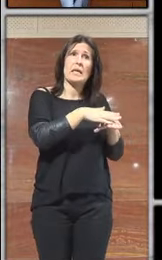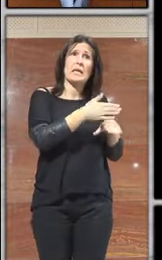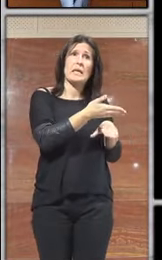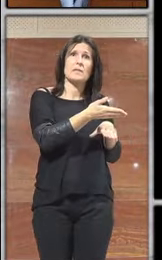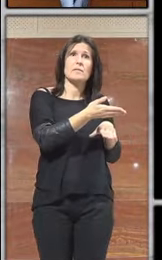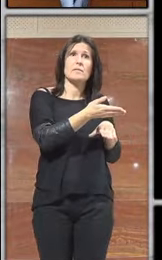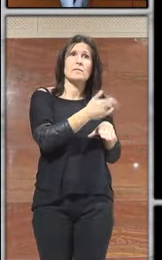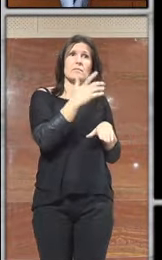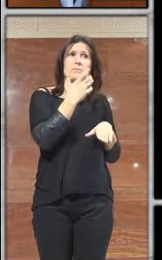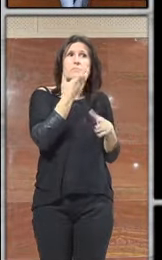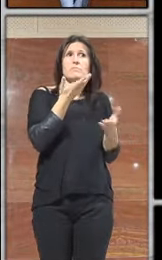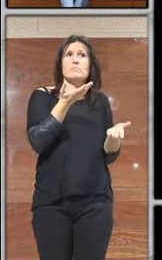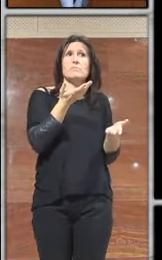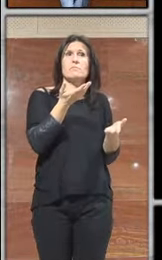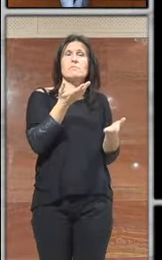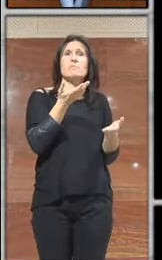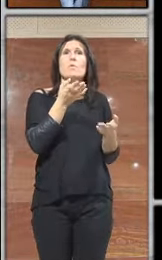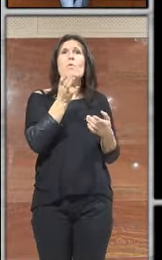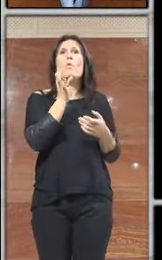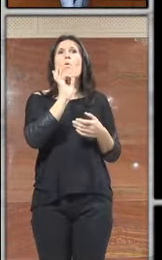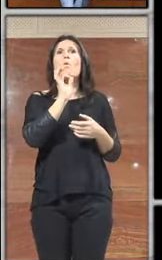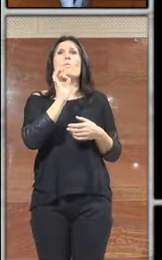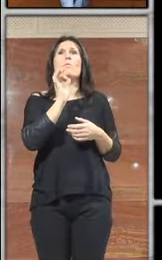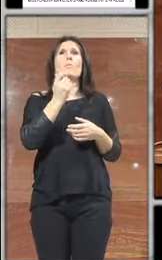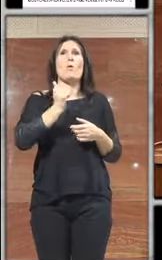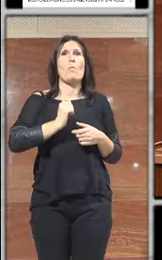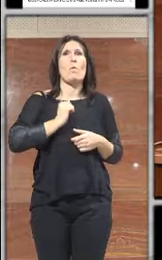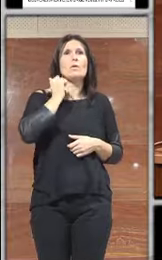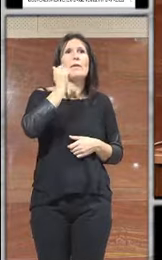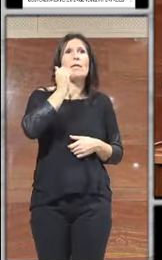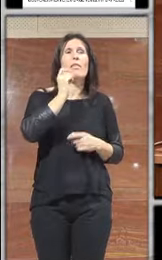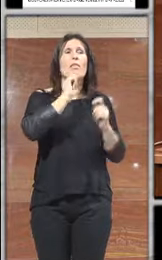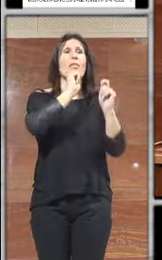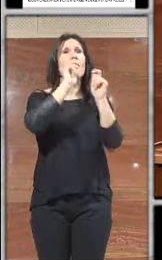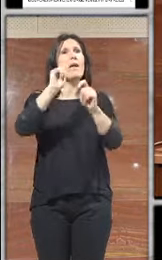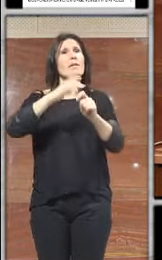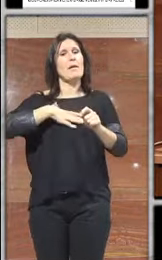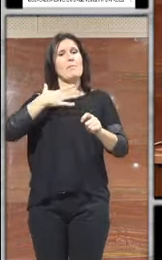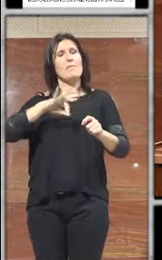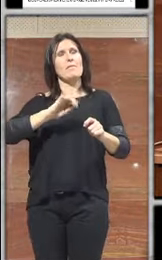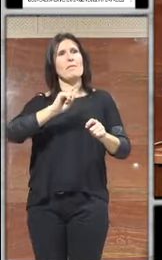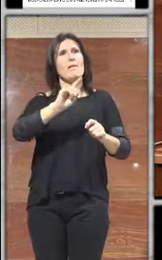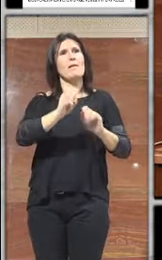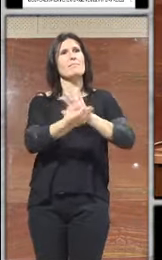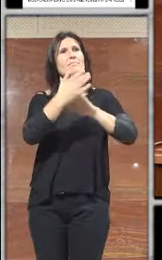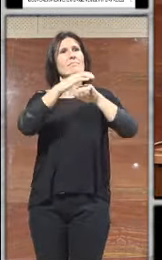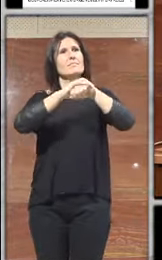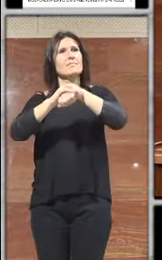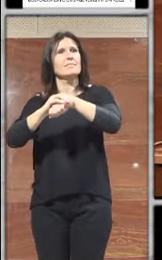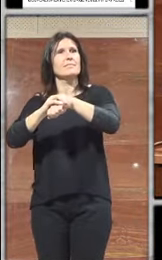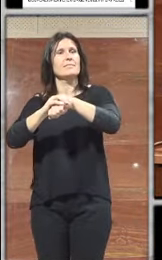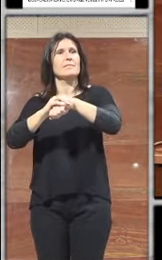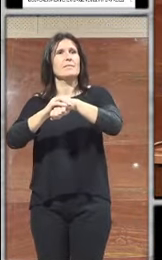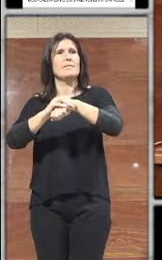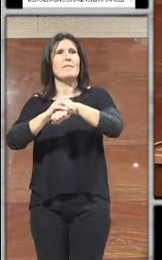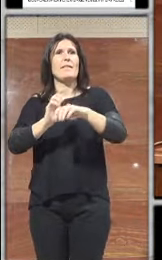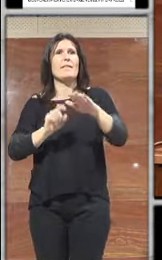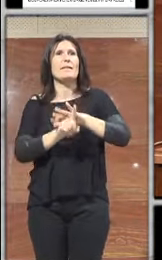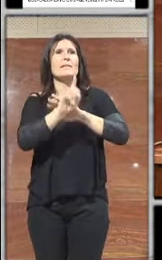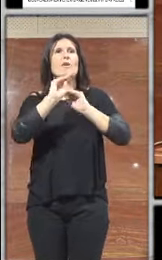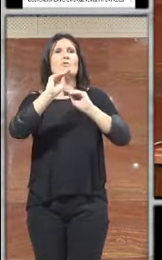¿No? Demos oportunidades, capacitemos a las personas para tener amigos, para gestionar sus amistades, para desarrollar su